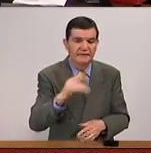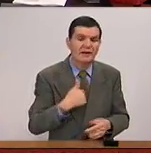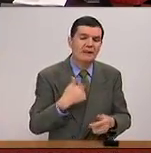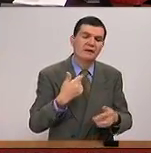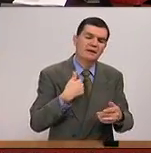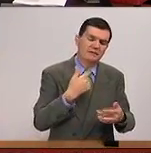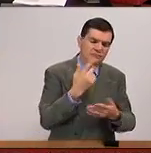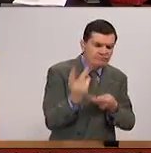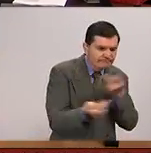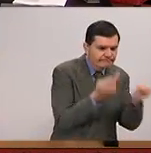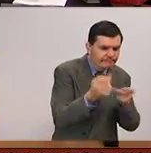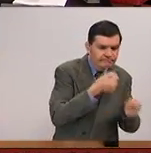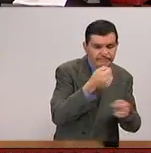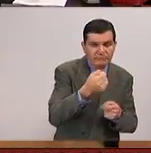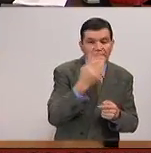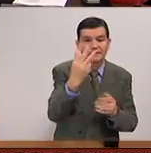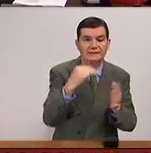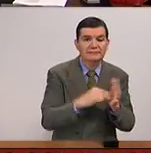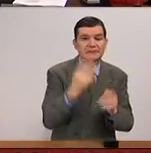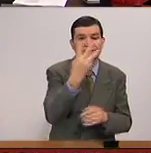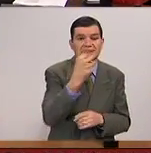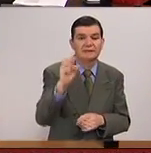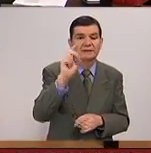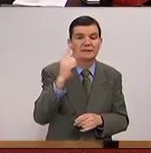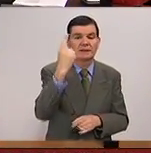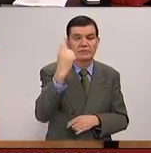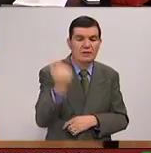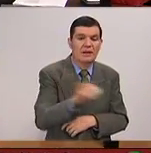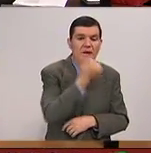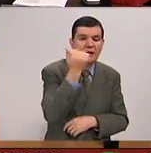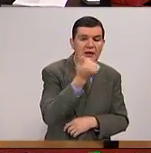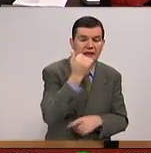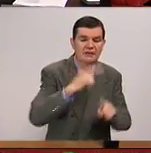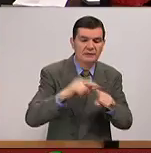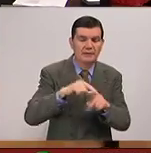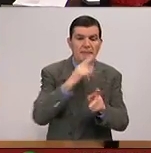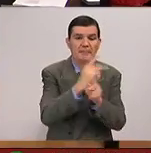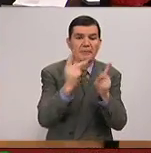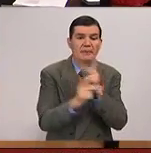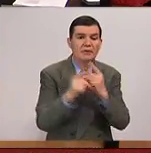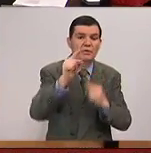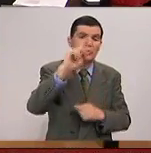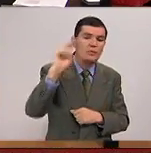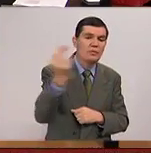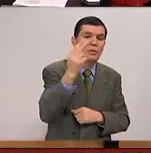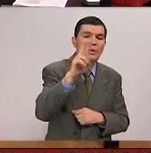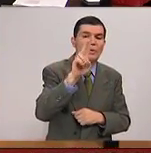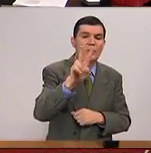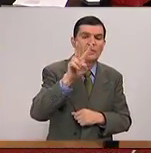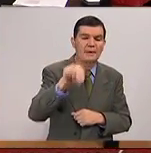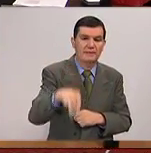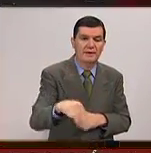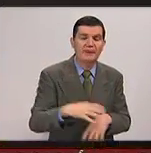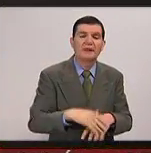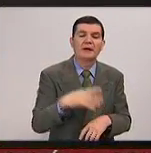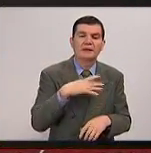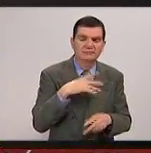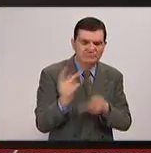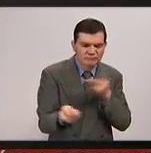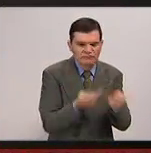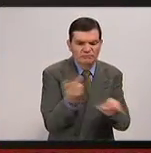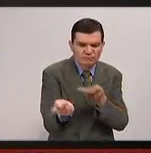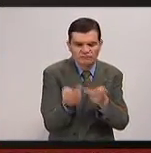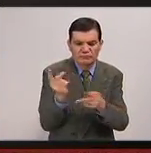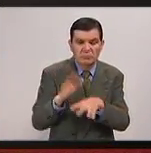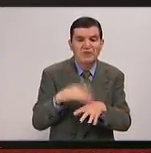de encuestar a 3,331 alumnos de la preparatoria de la Universidad del Valle de México para